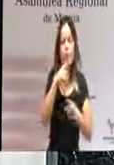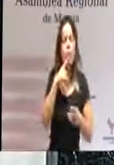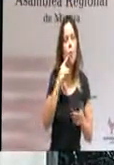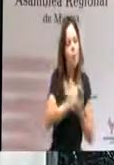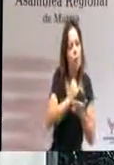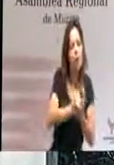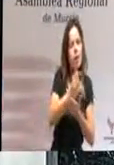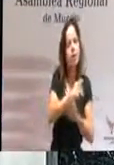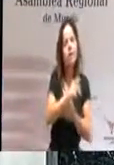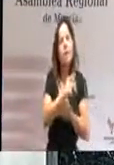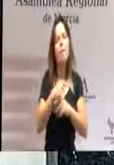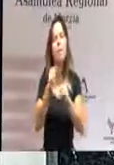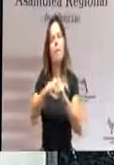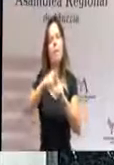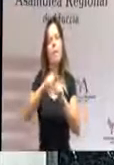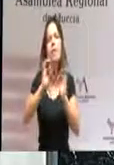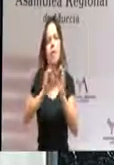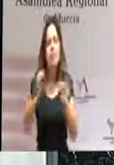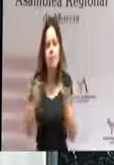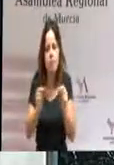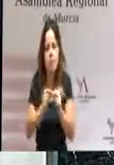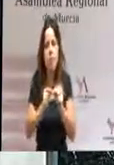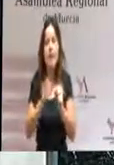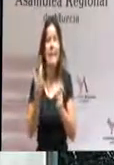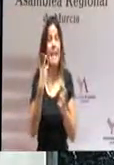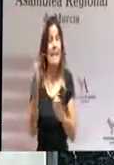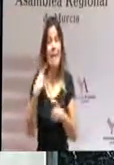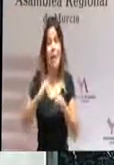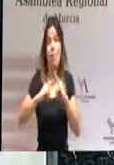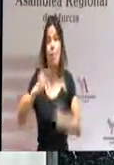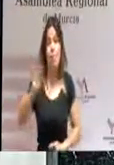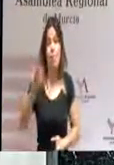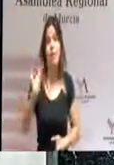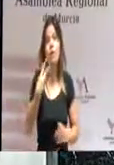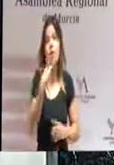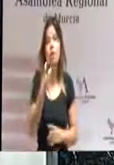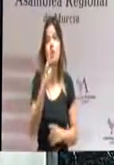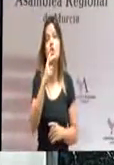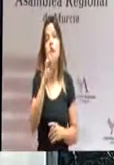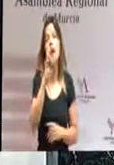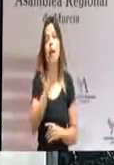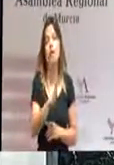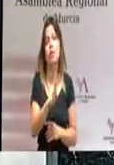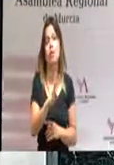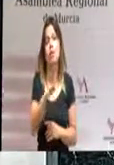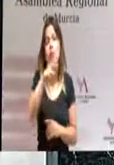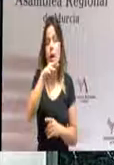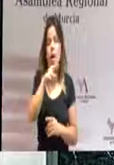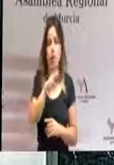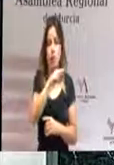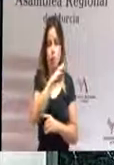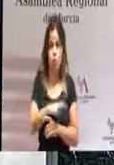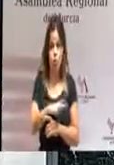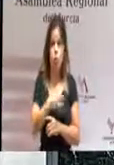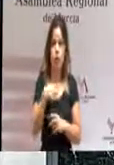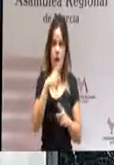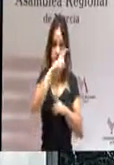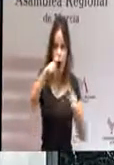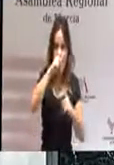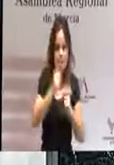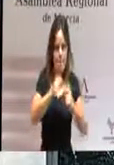toda la Vega Media y Baja. Hay que duplicar los 214 hectómetros cúbicos actuales. Señor Sánchez, usted